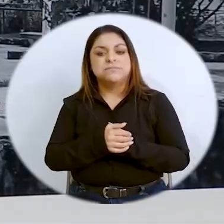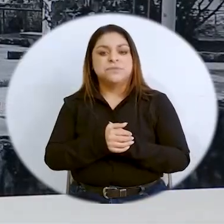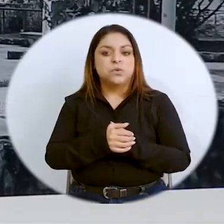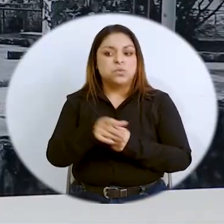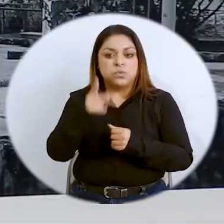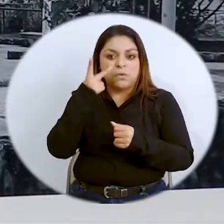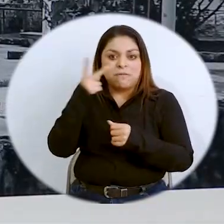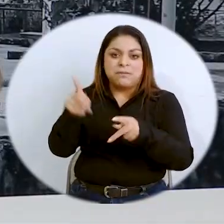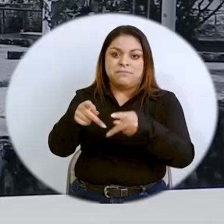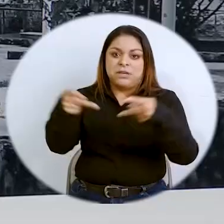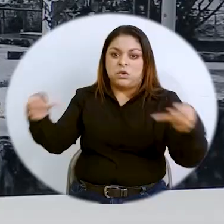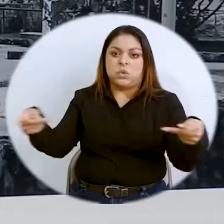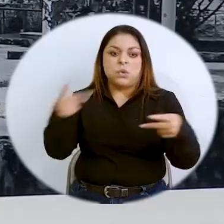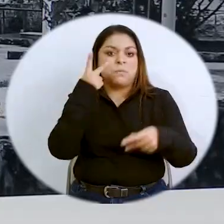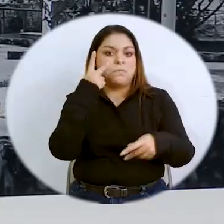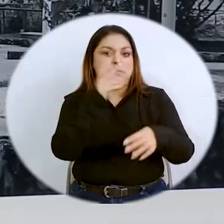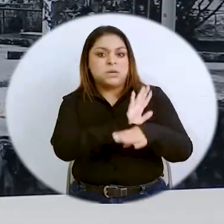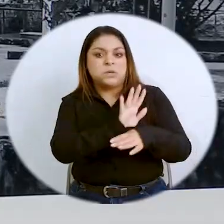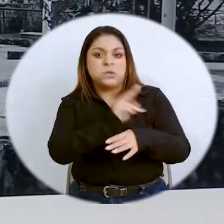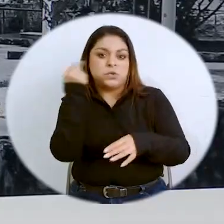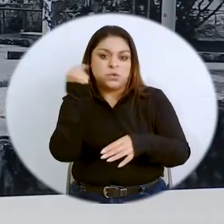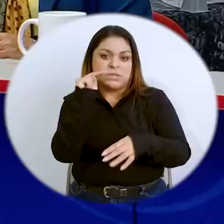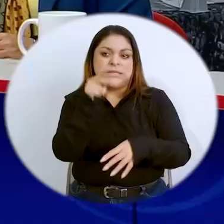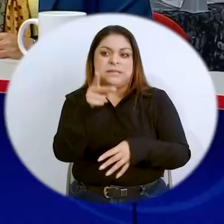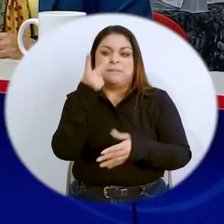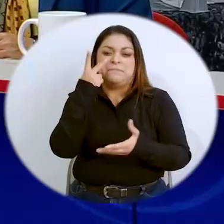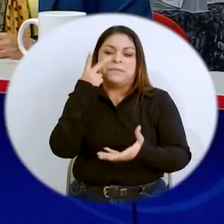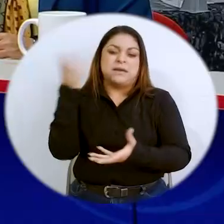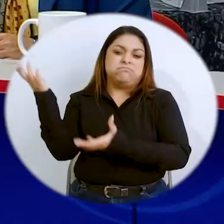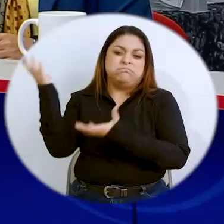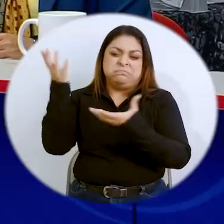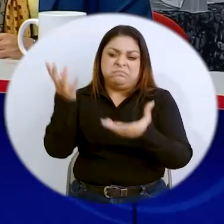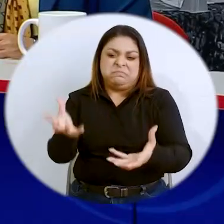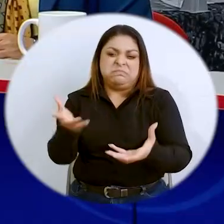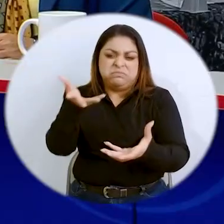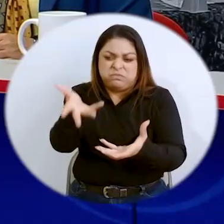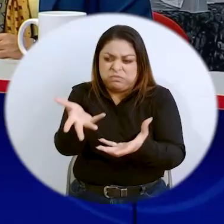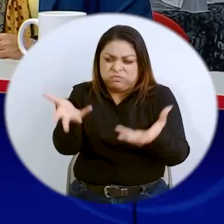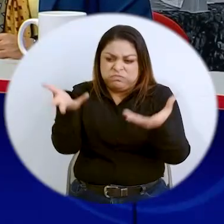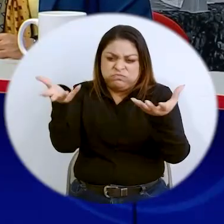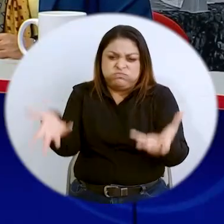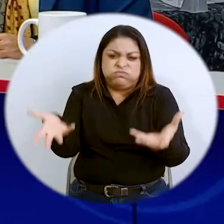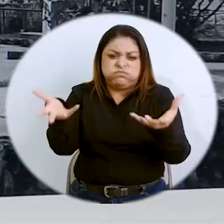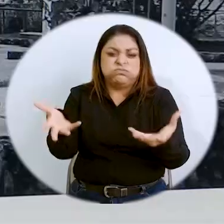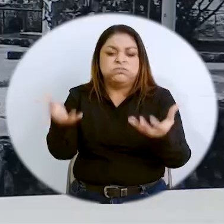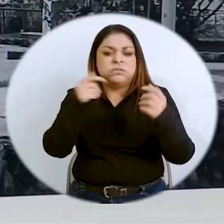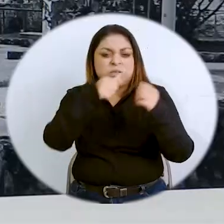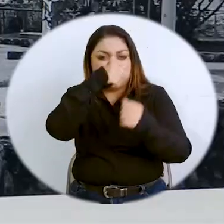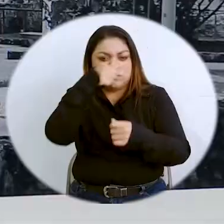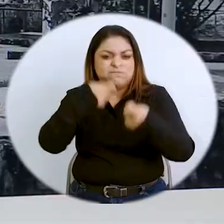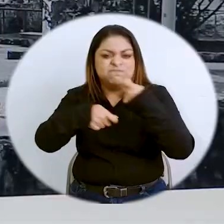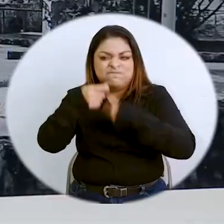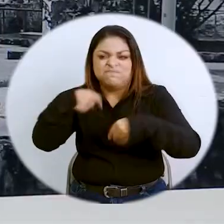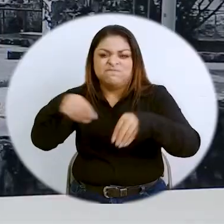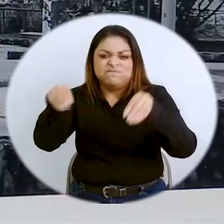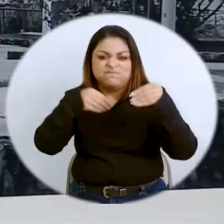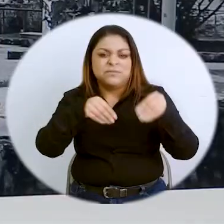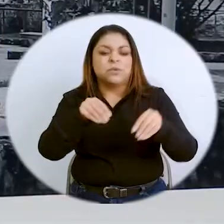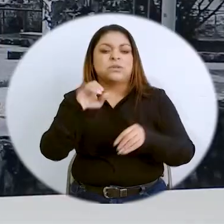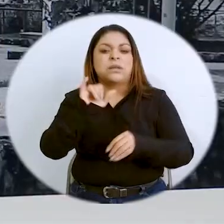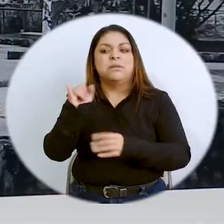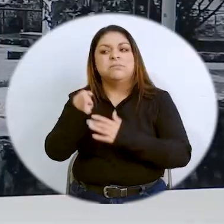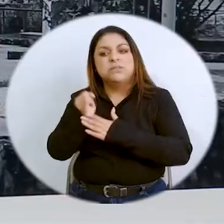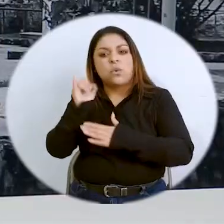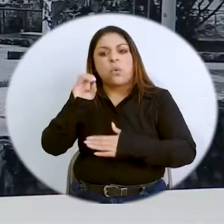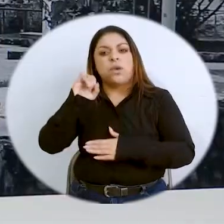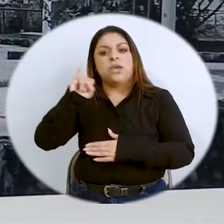abra el periódico, vea las noticias y no vea que hay un cargamento de drogas, de cocaína, que se dio de Costa Rica, o una